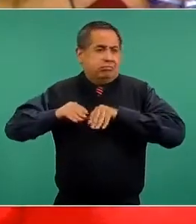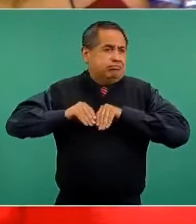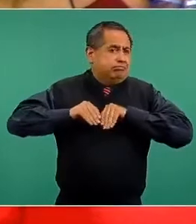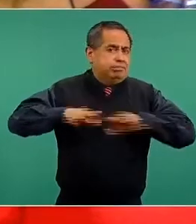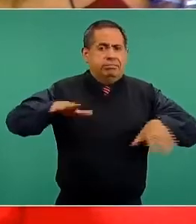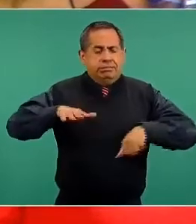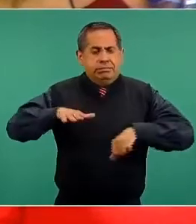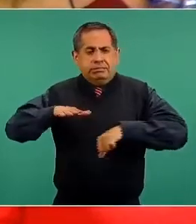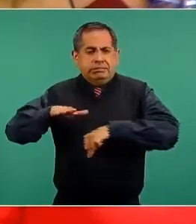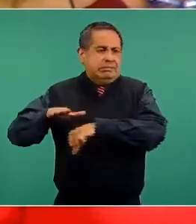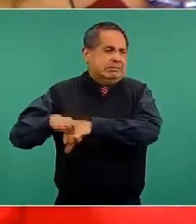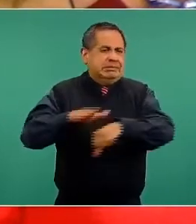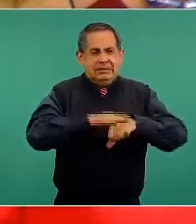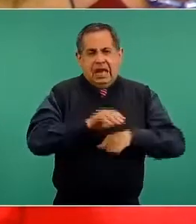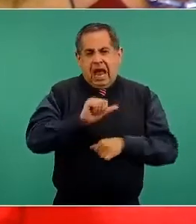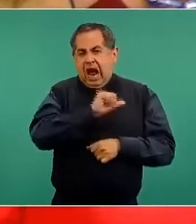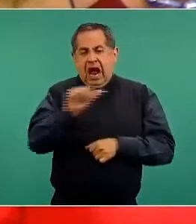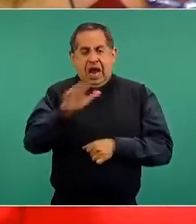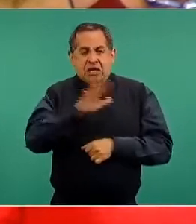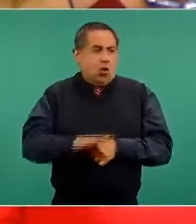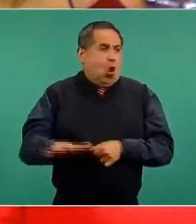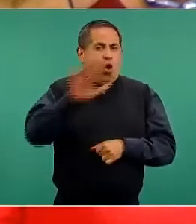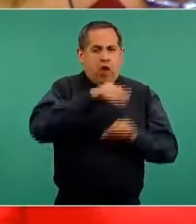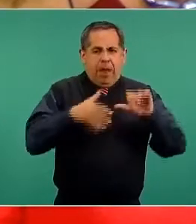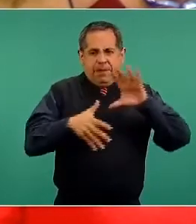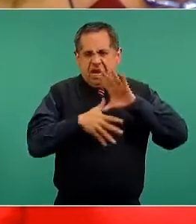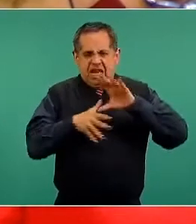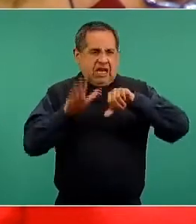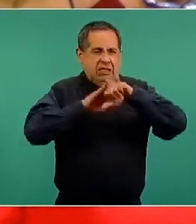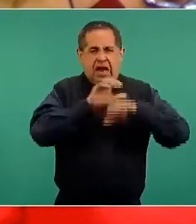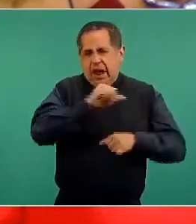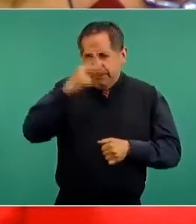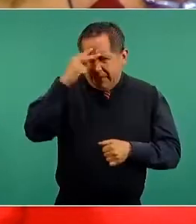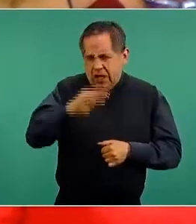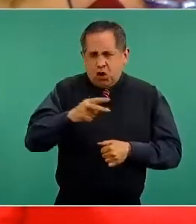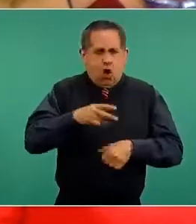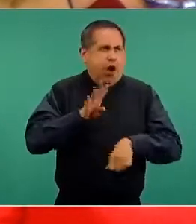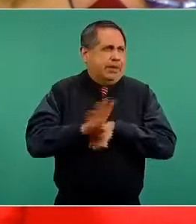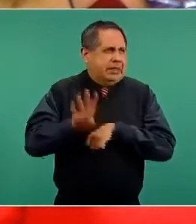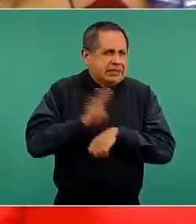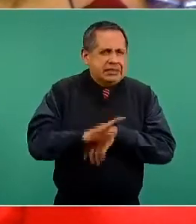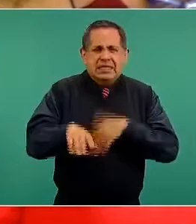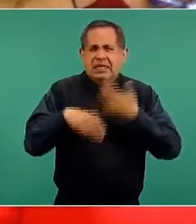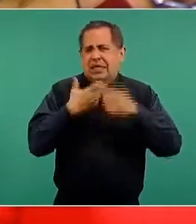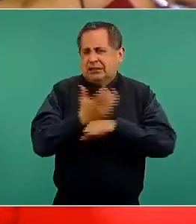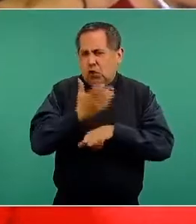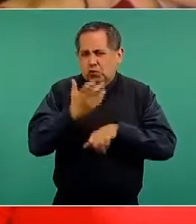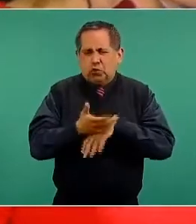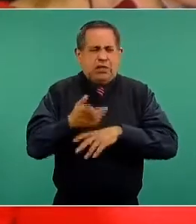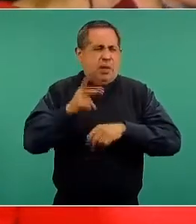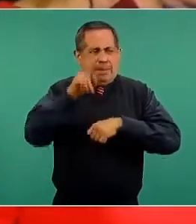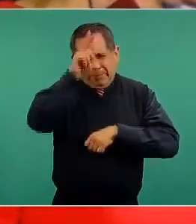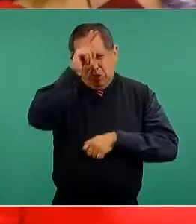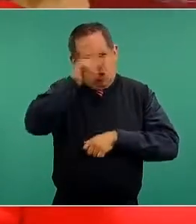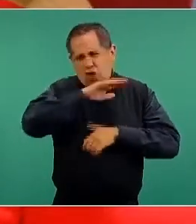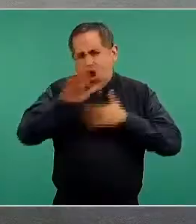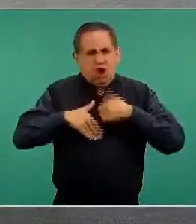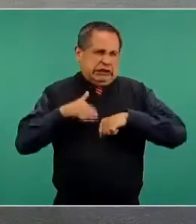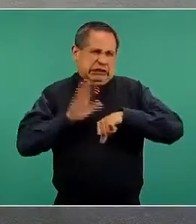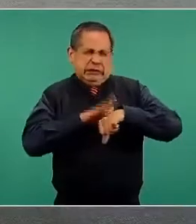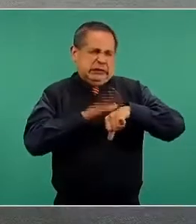crítica a toda la región de las Américas, México, Brasil, Estados Unidos, Perú, toda la